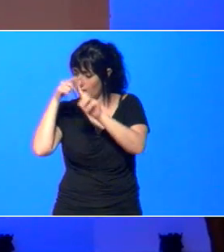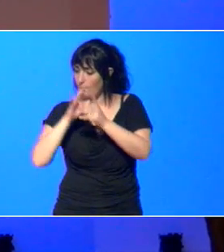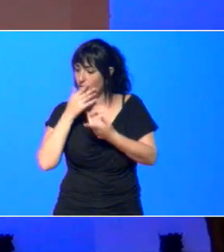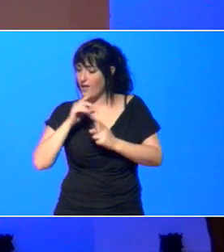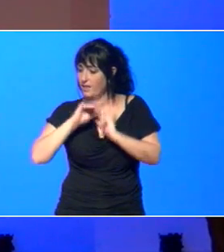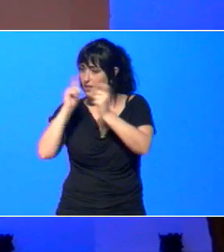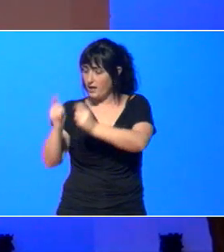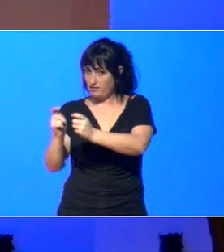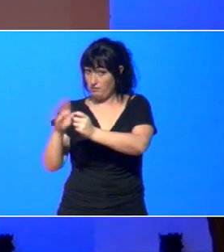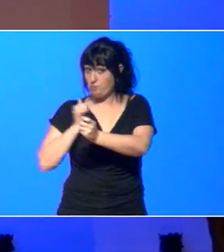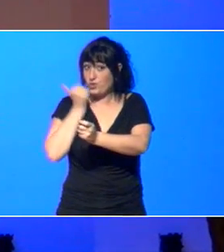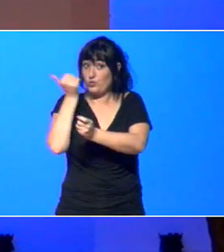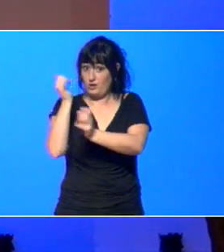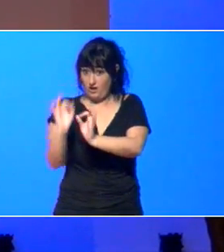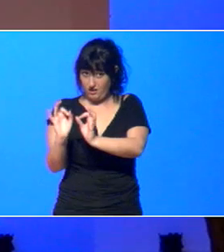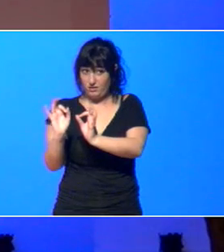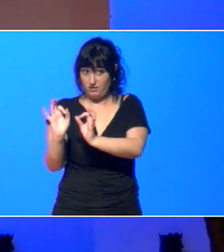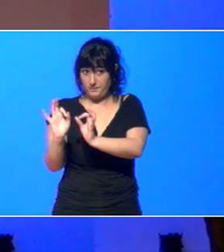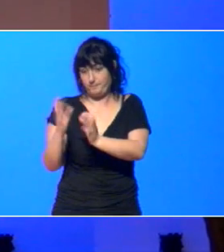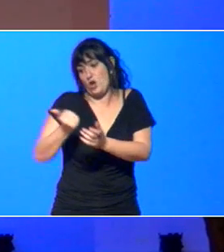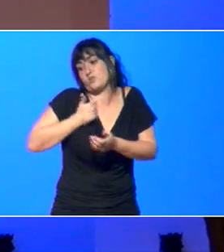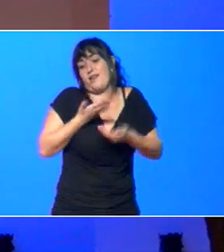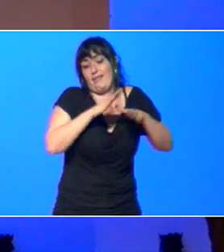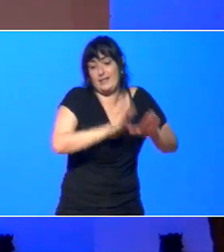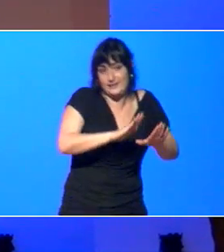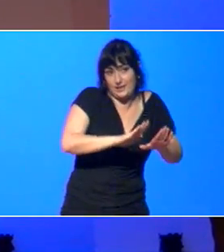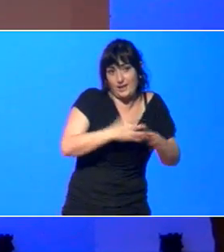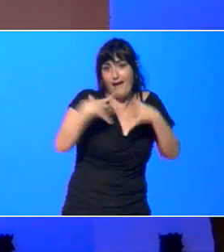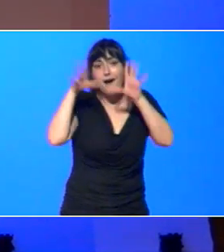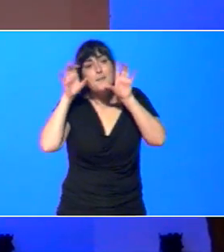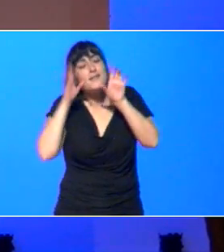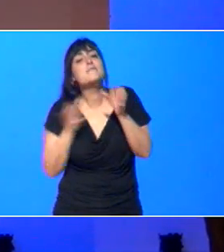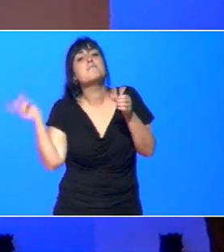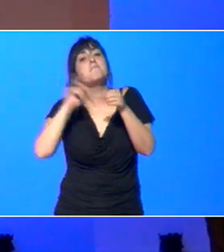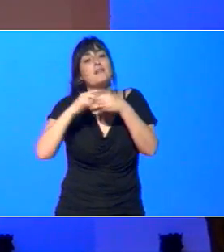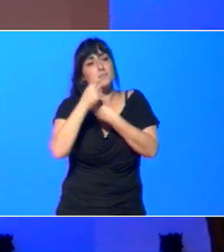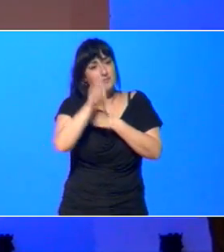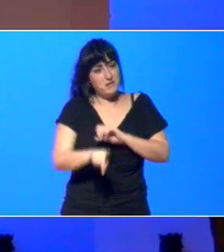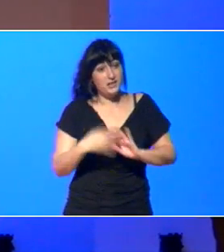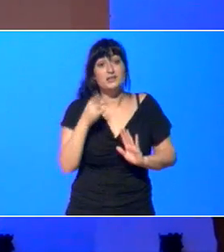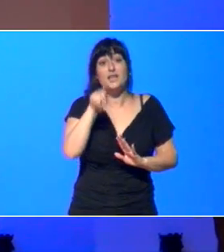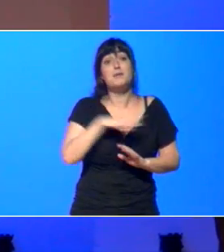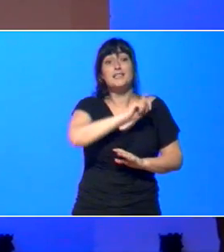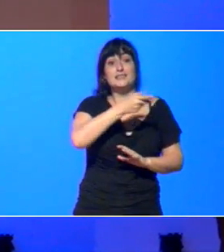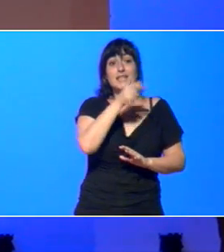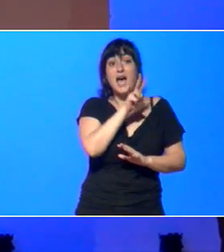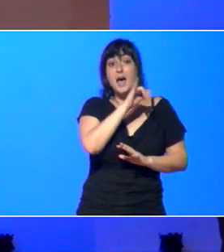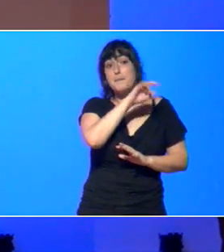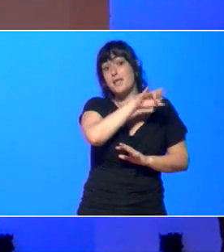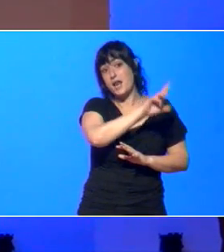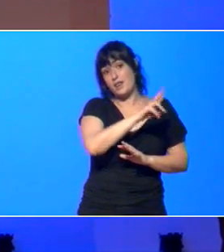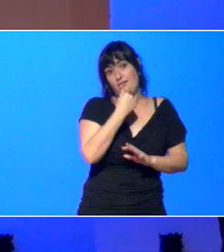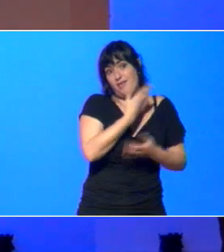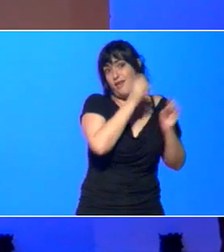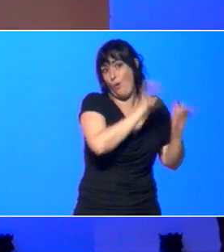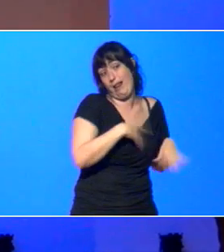diciendo, esas oportunidades de estar, de aprender y de participar. Y lo que acaba de decir Javier, aunque nos ha costado entenderlo,